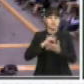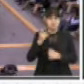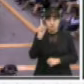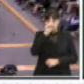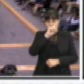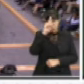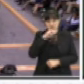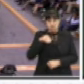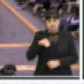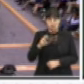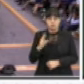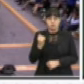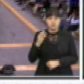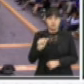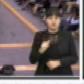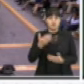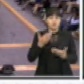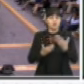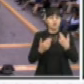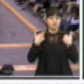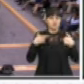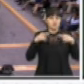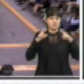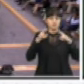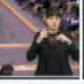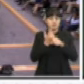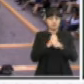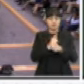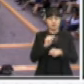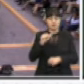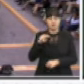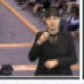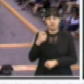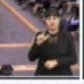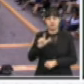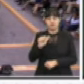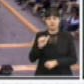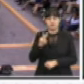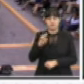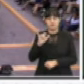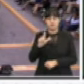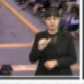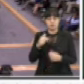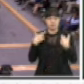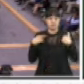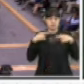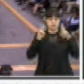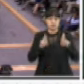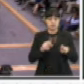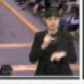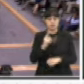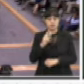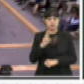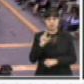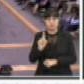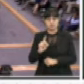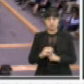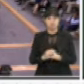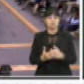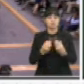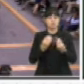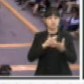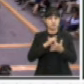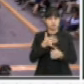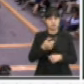si el INE dejaba de cumplir la ley iba a ser atacado de estar violando el principio de legalidad y por eso